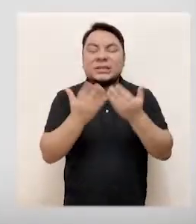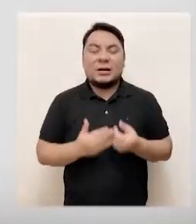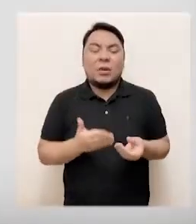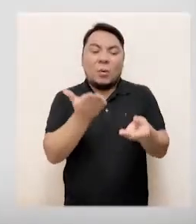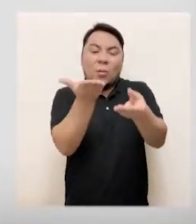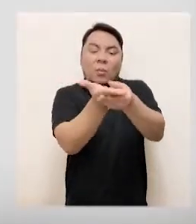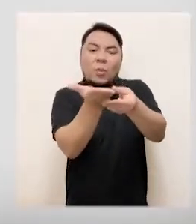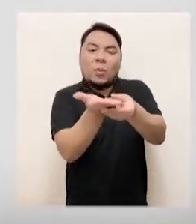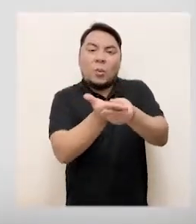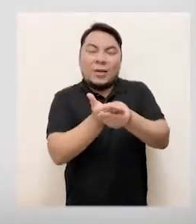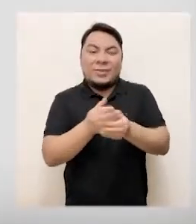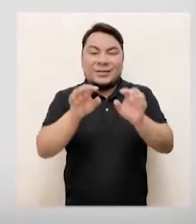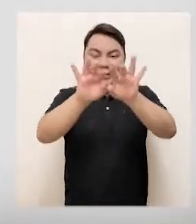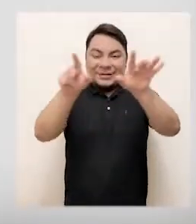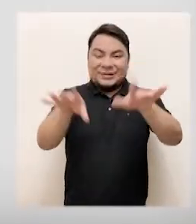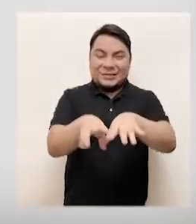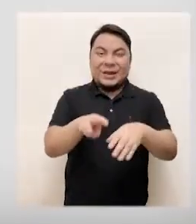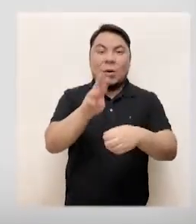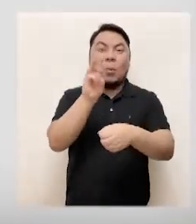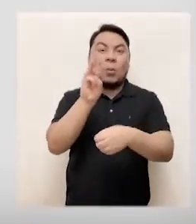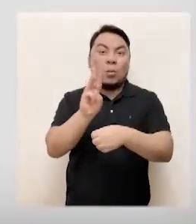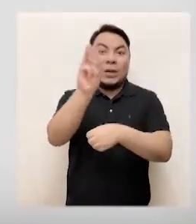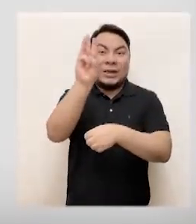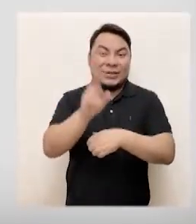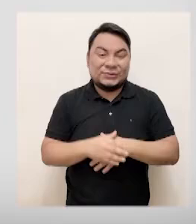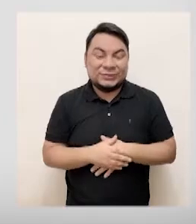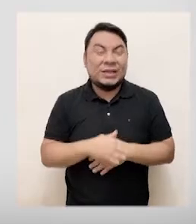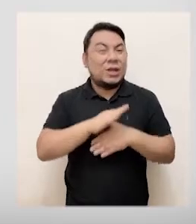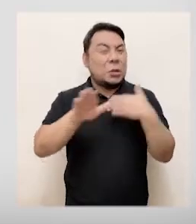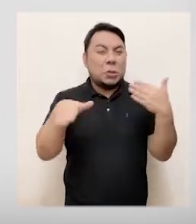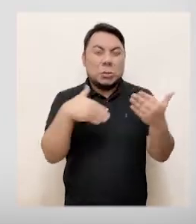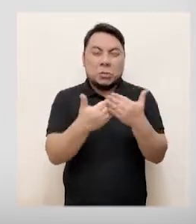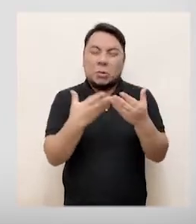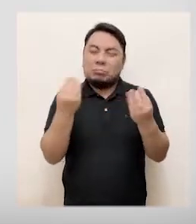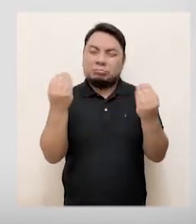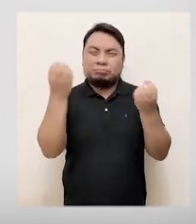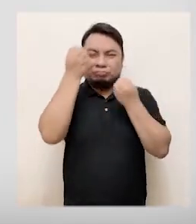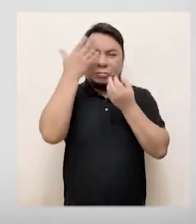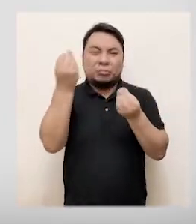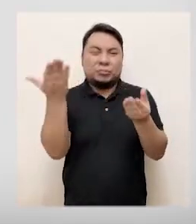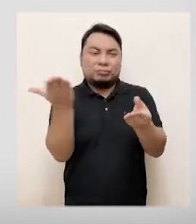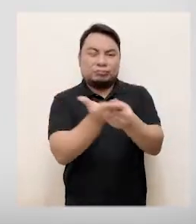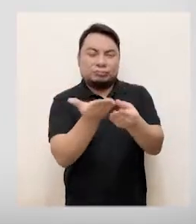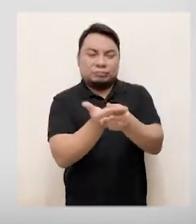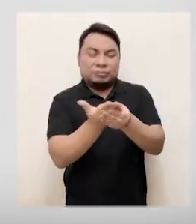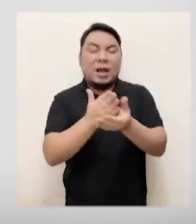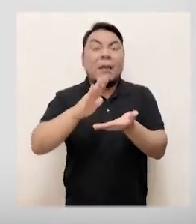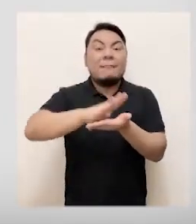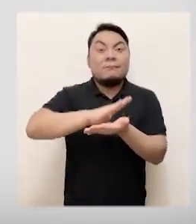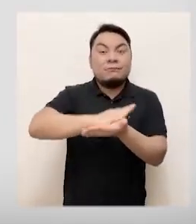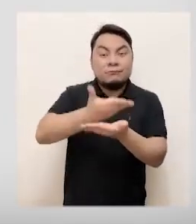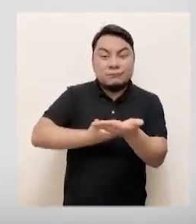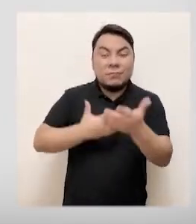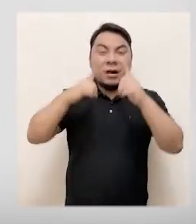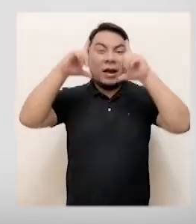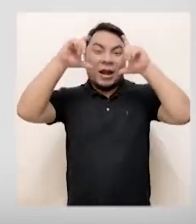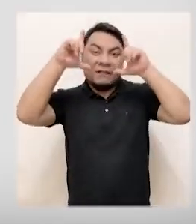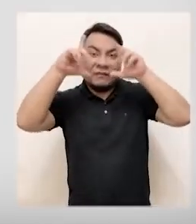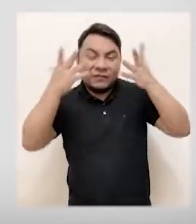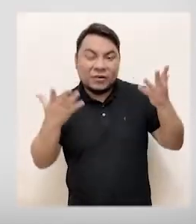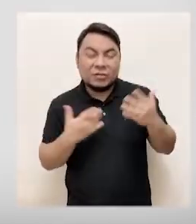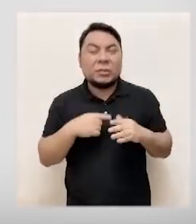de Windows. En ella podemos guardar diversos archivos, y de todo tipo, como por ejemplo,